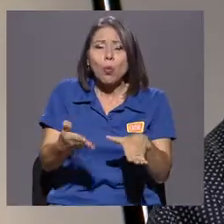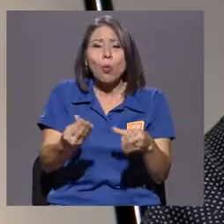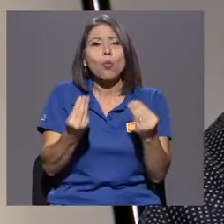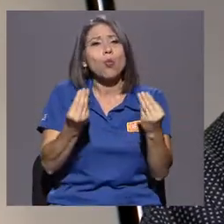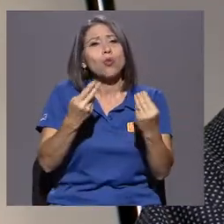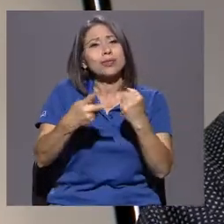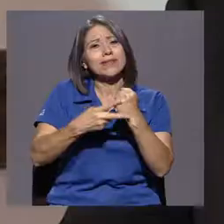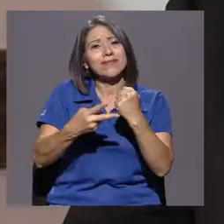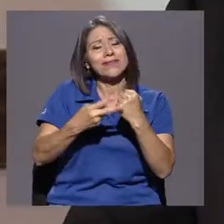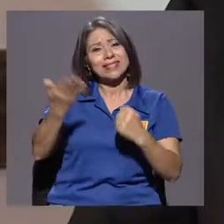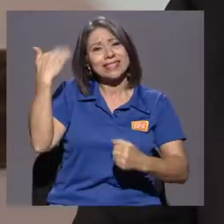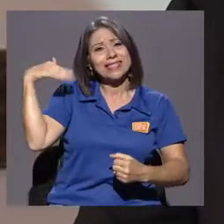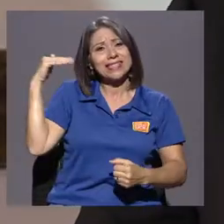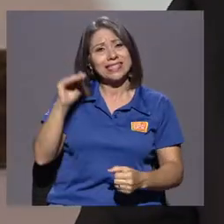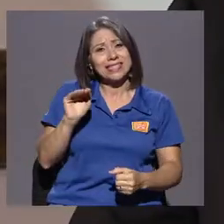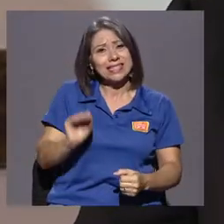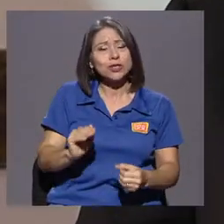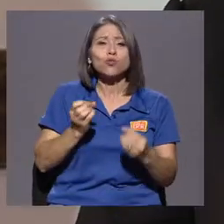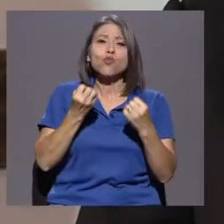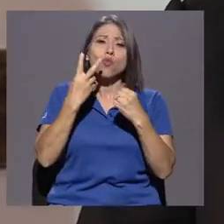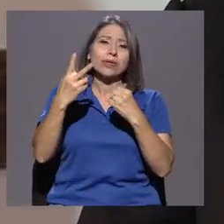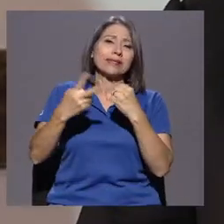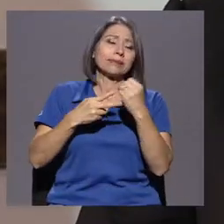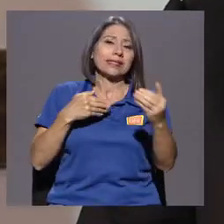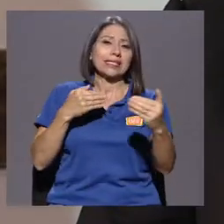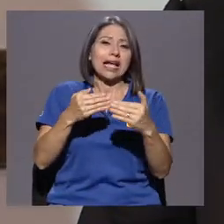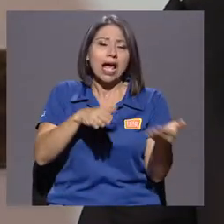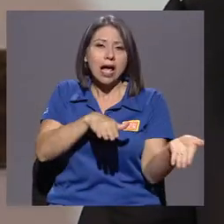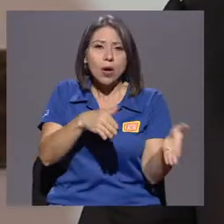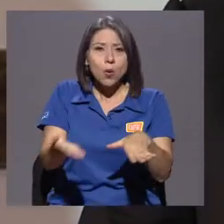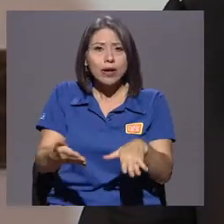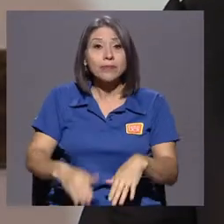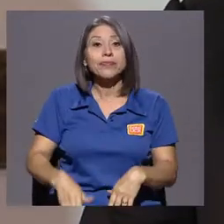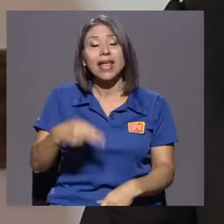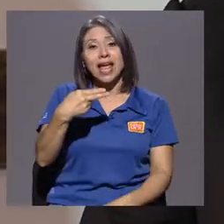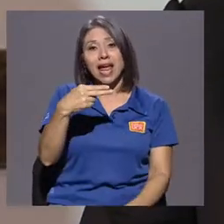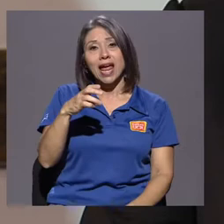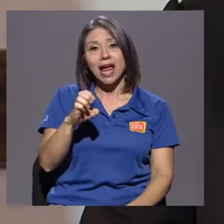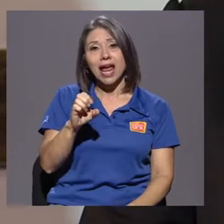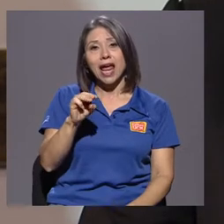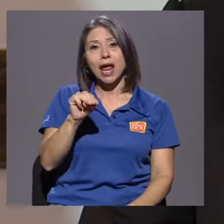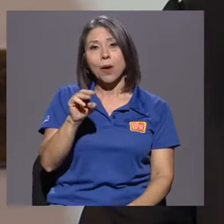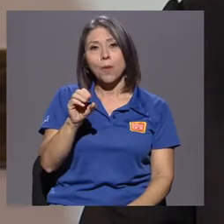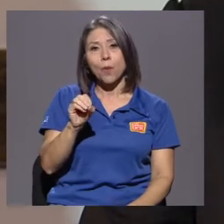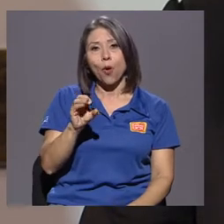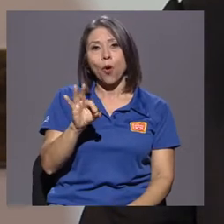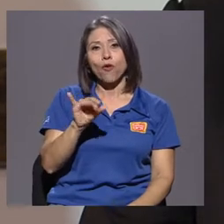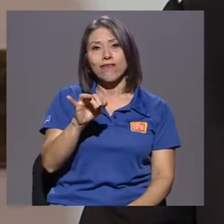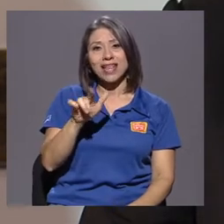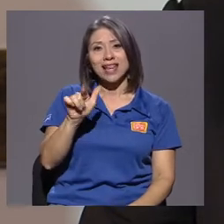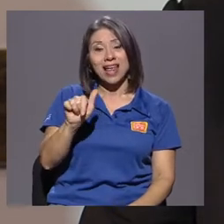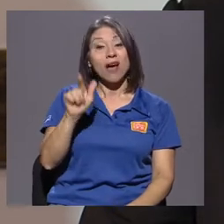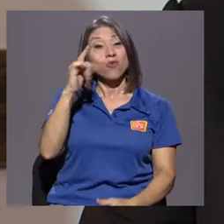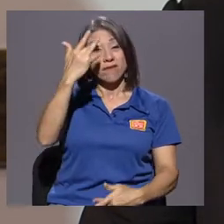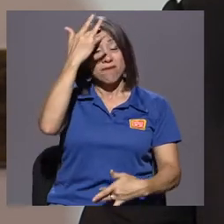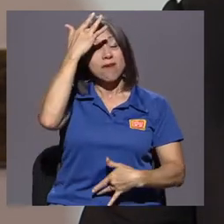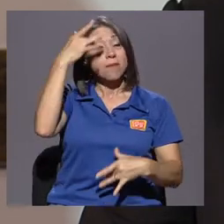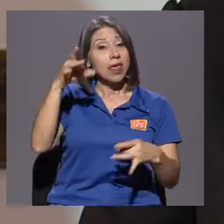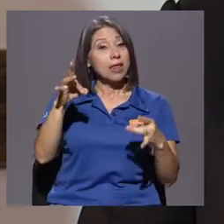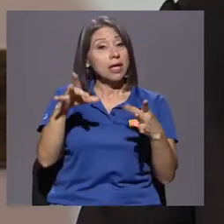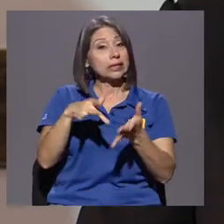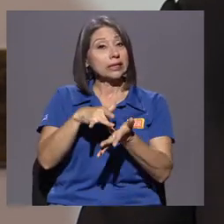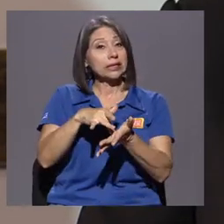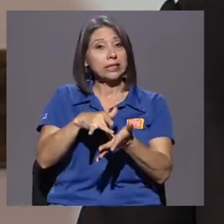veces de niño muchas veces la hemofilia es una enfermedad muy severa pero de niño te referís a una